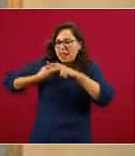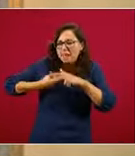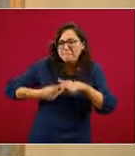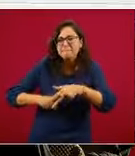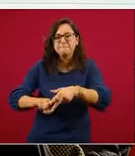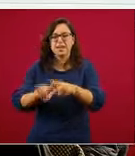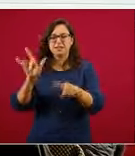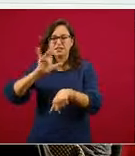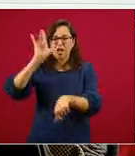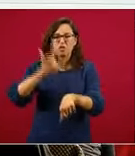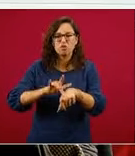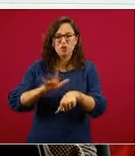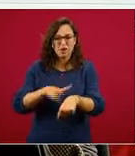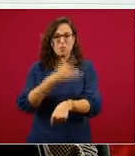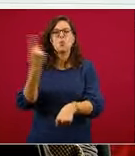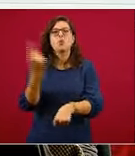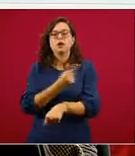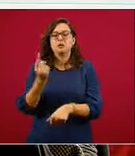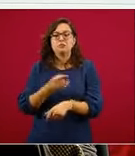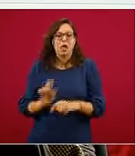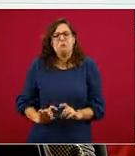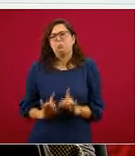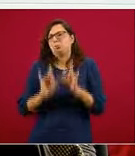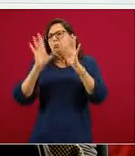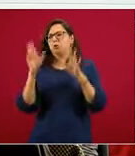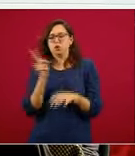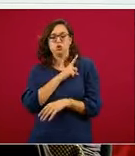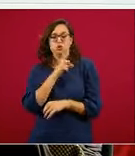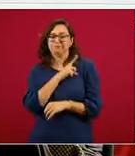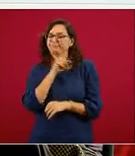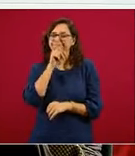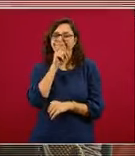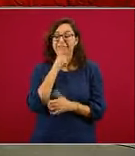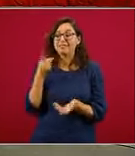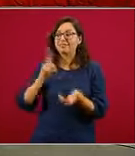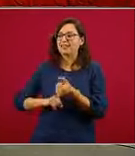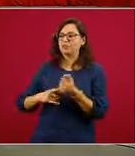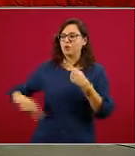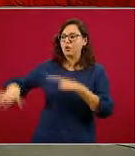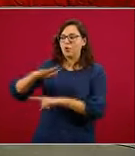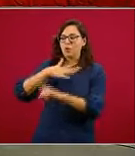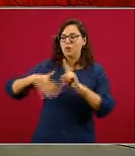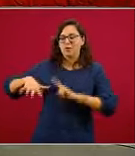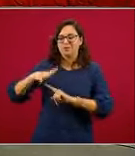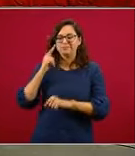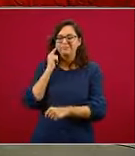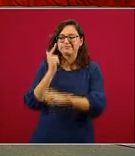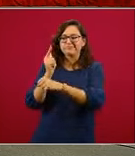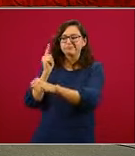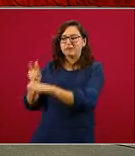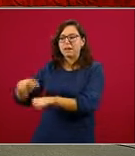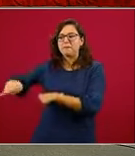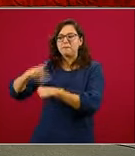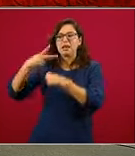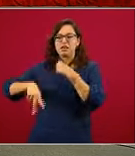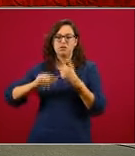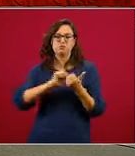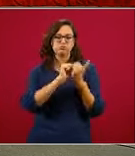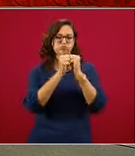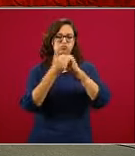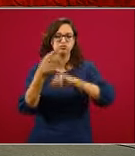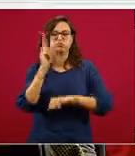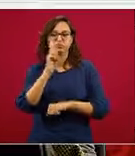El consumo no se da de la nada, generalmente encontramos factores de riesgo en la población, sobre todo en niños y adolescentes, y nosotros estudiamos